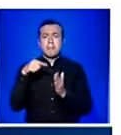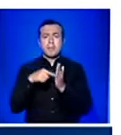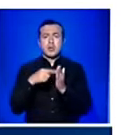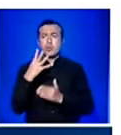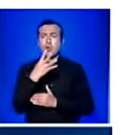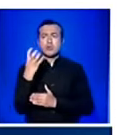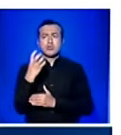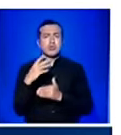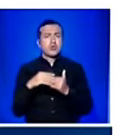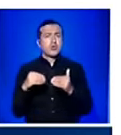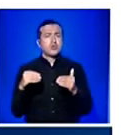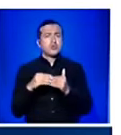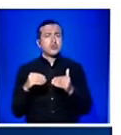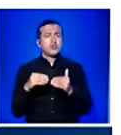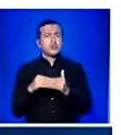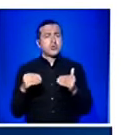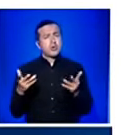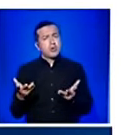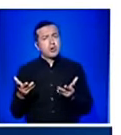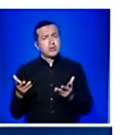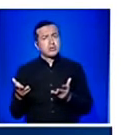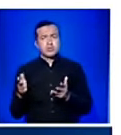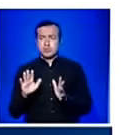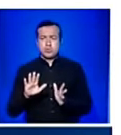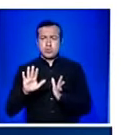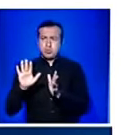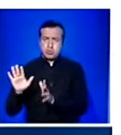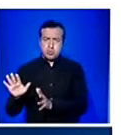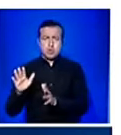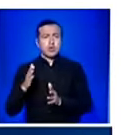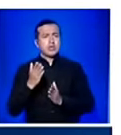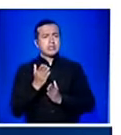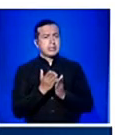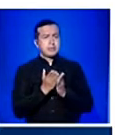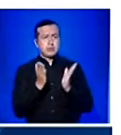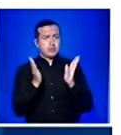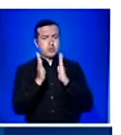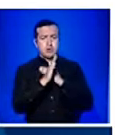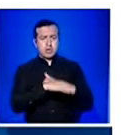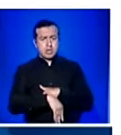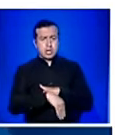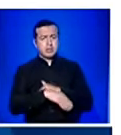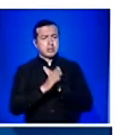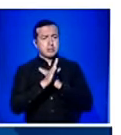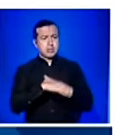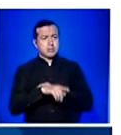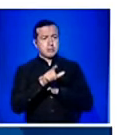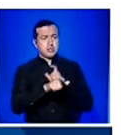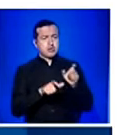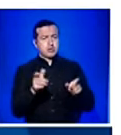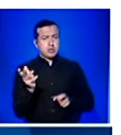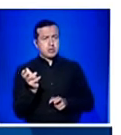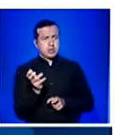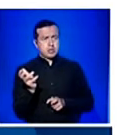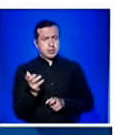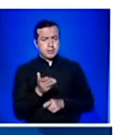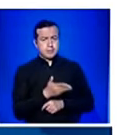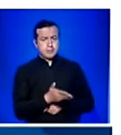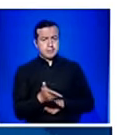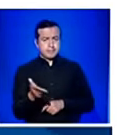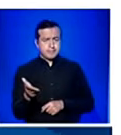piquito dólares, mientras que si lo ofrecemos como un servicio gratuito a nuestros afiliados